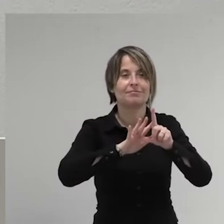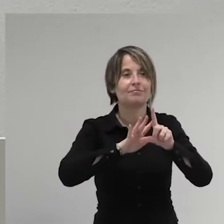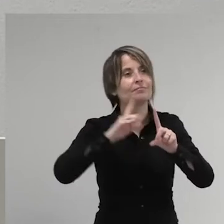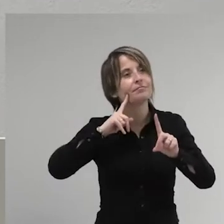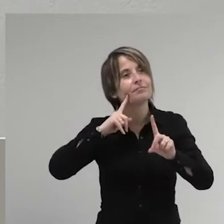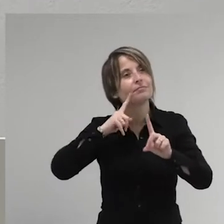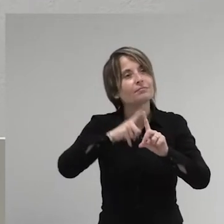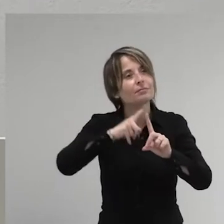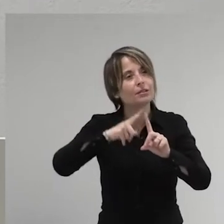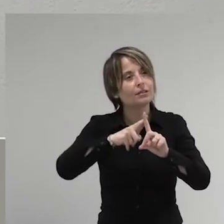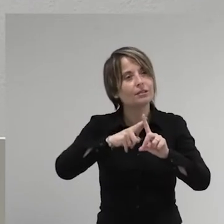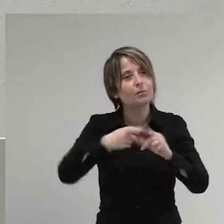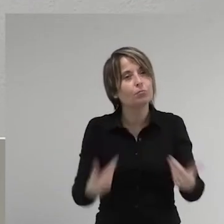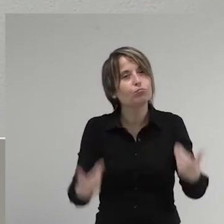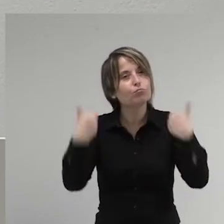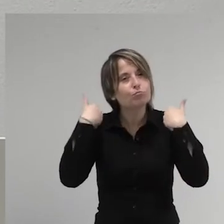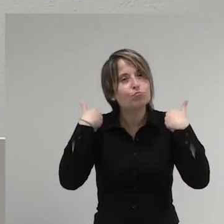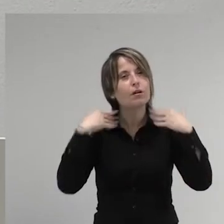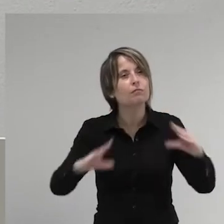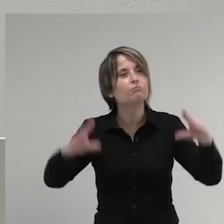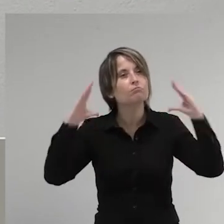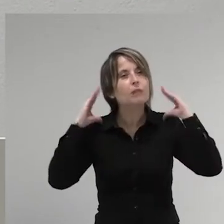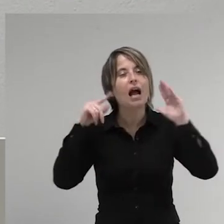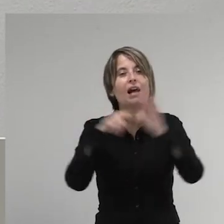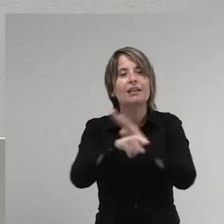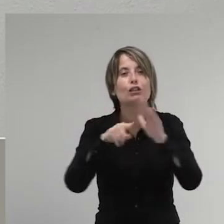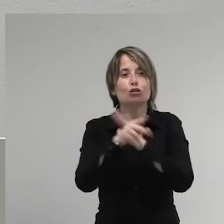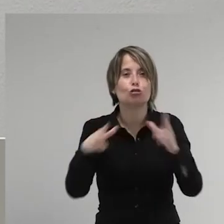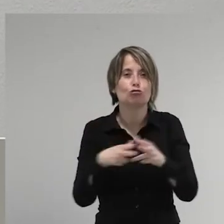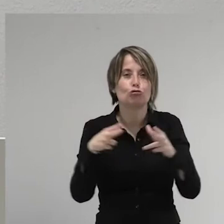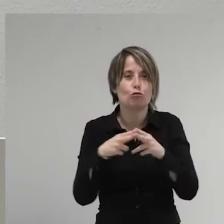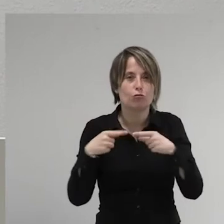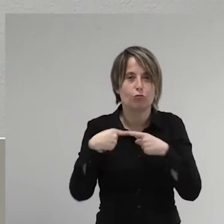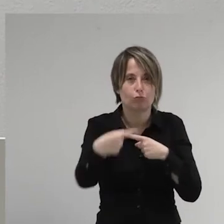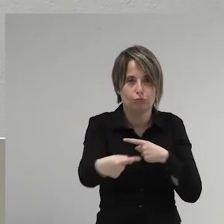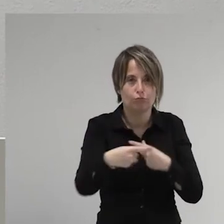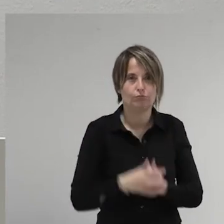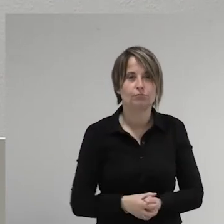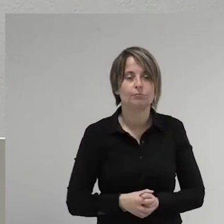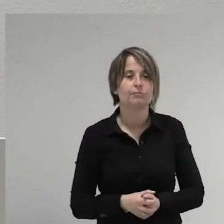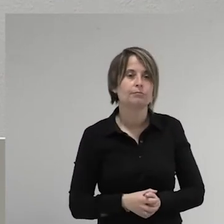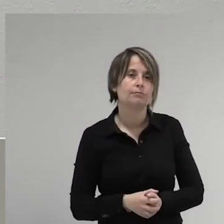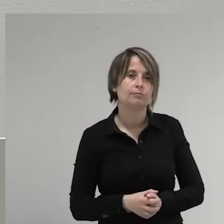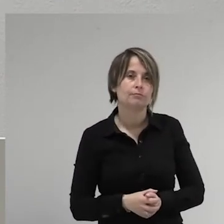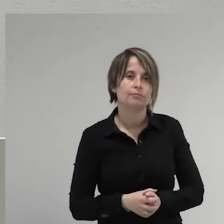para gestionar todo el mal social que se está produciendo.